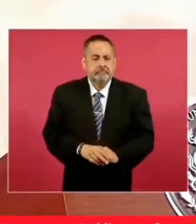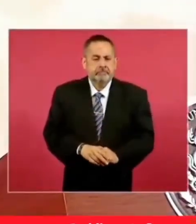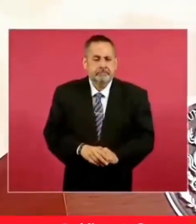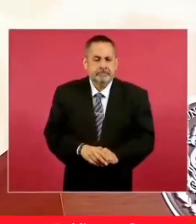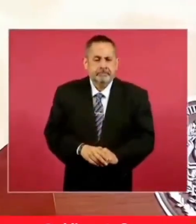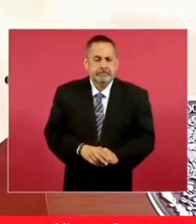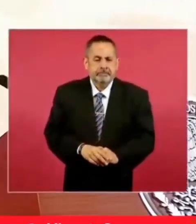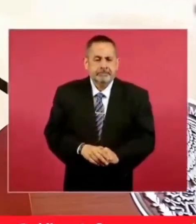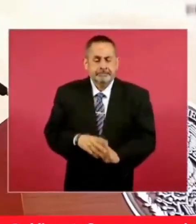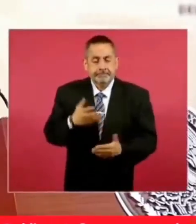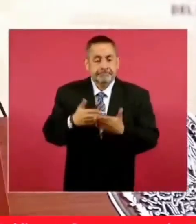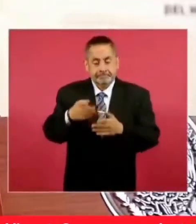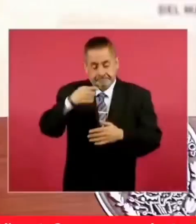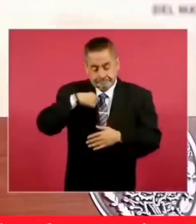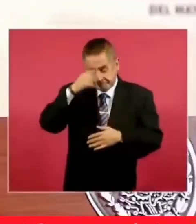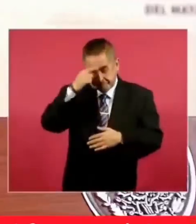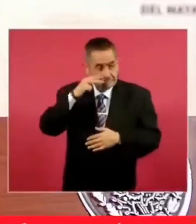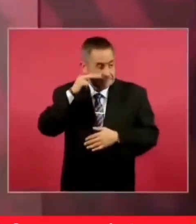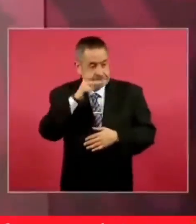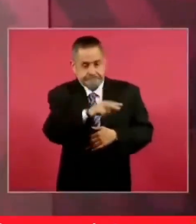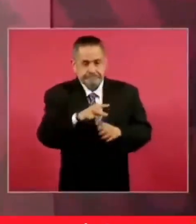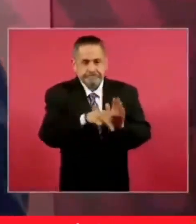Ahora estoy viendo también en el Reforma, ¿no?